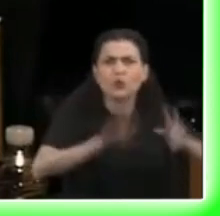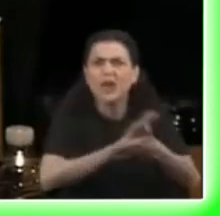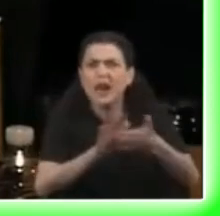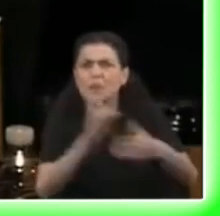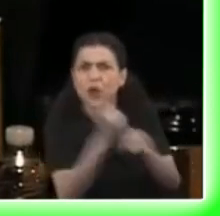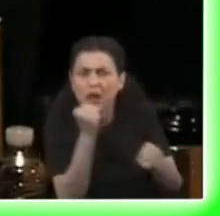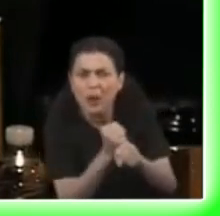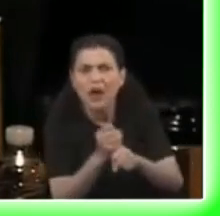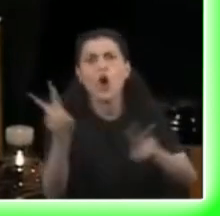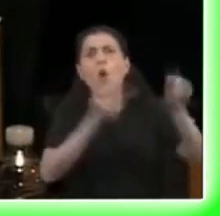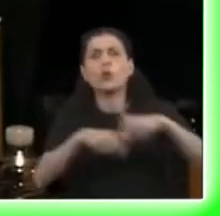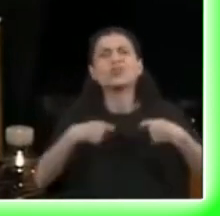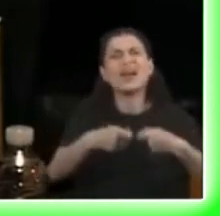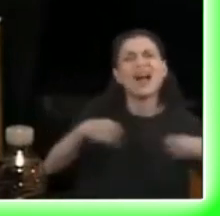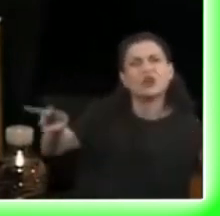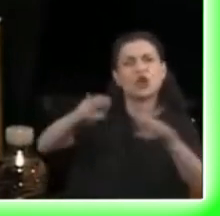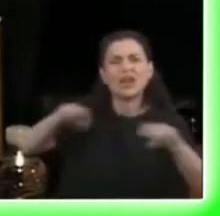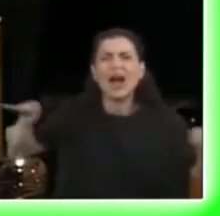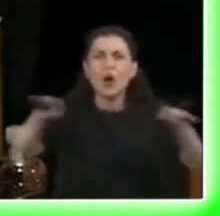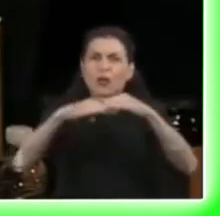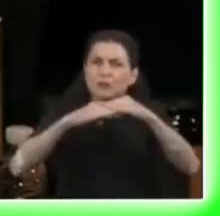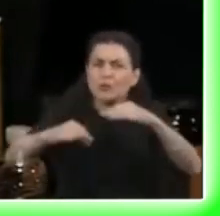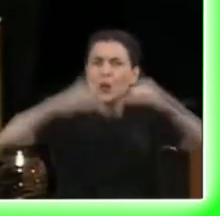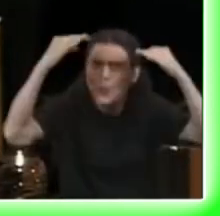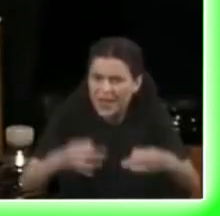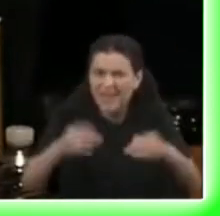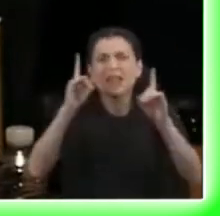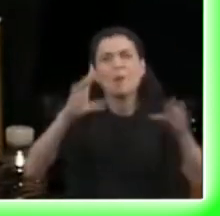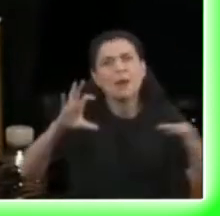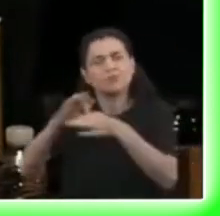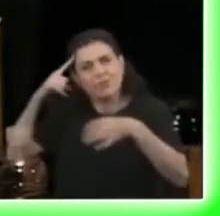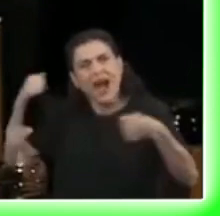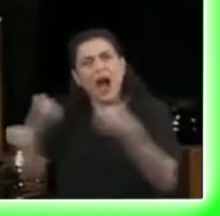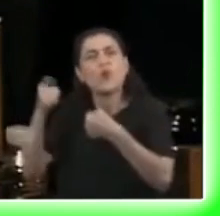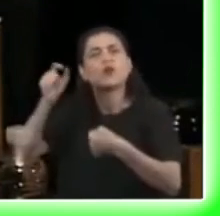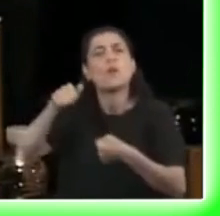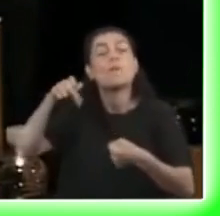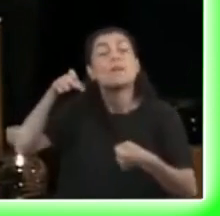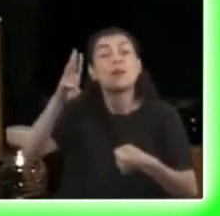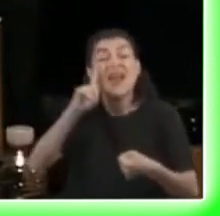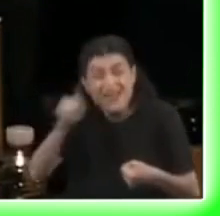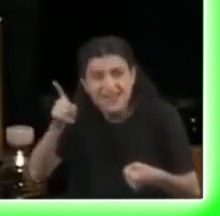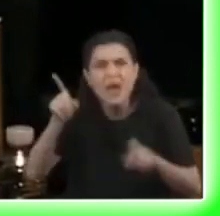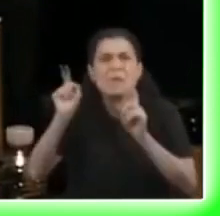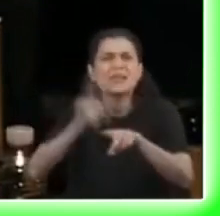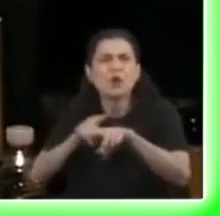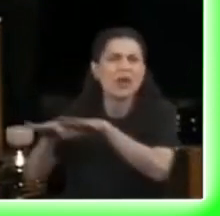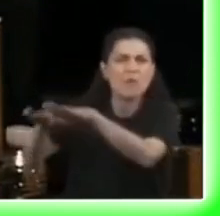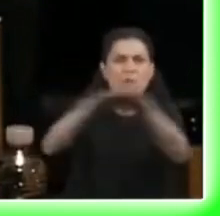déficit fiscal consolidado de 15 puntos del PBI y darle respuesta a un cuadro de deuda leonino todo al mismo